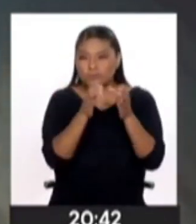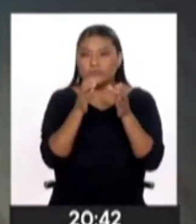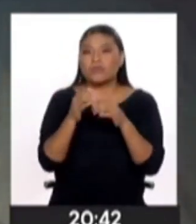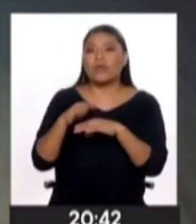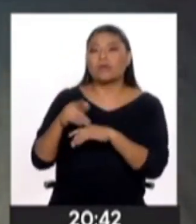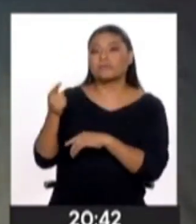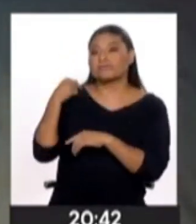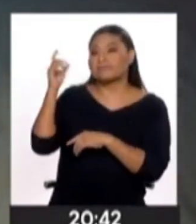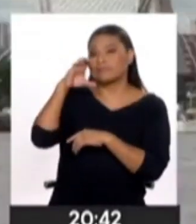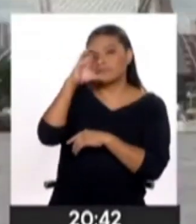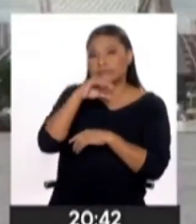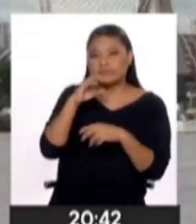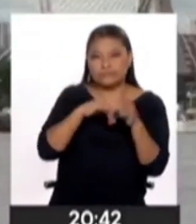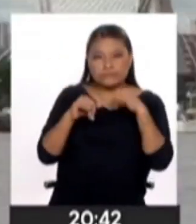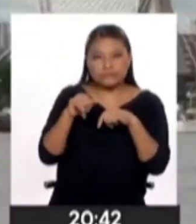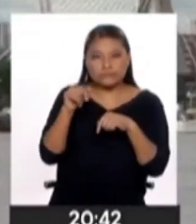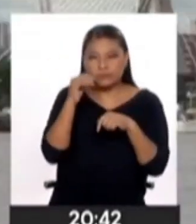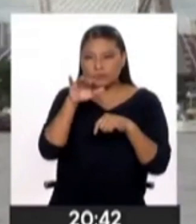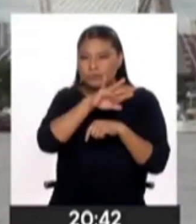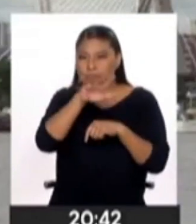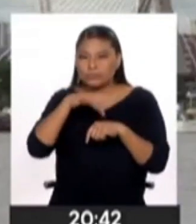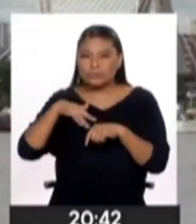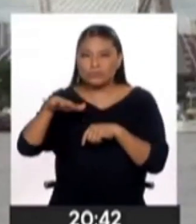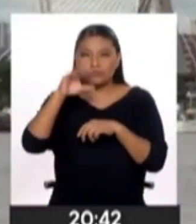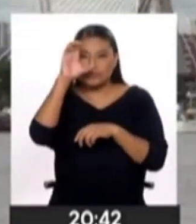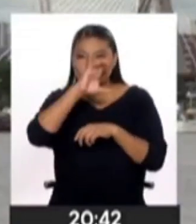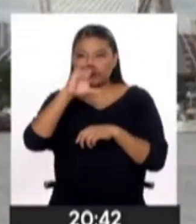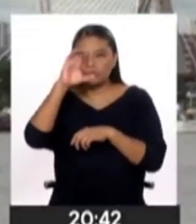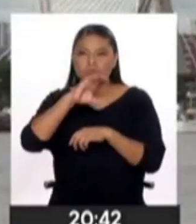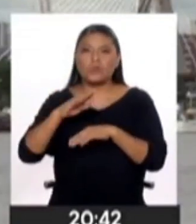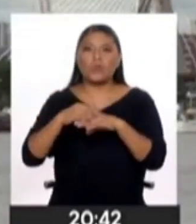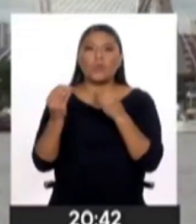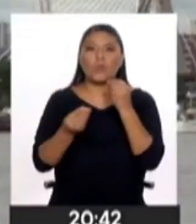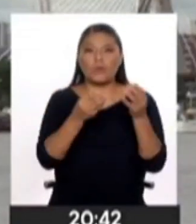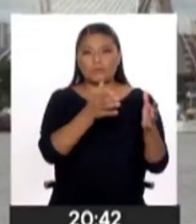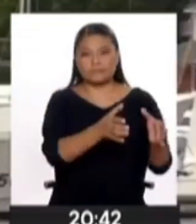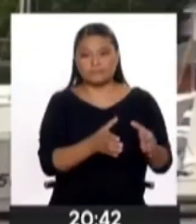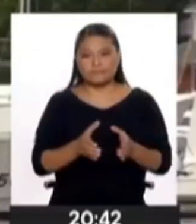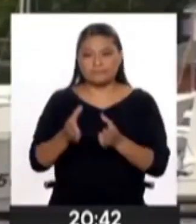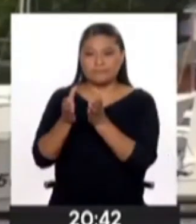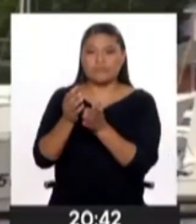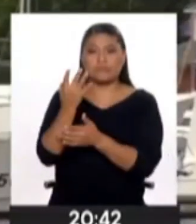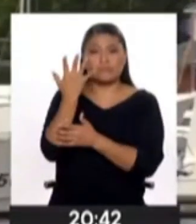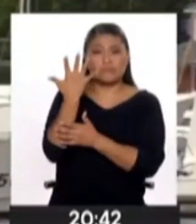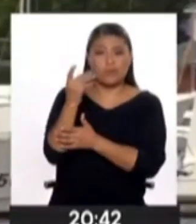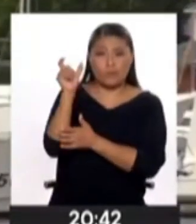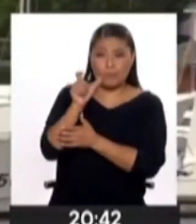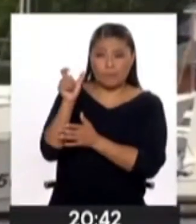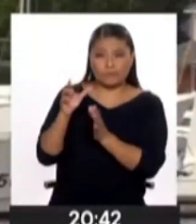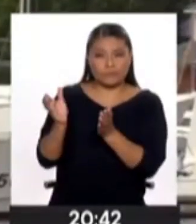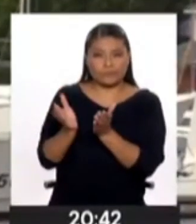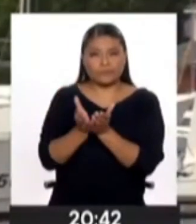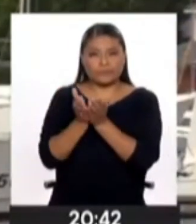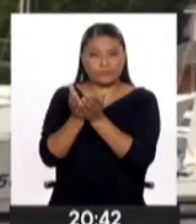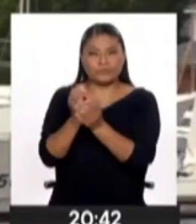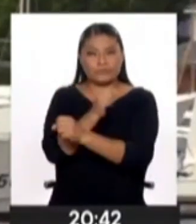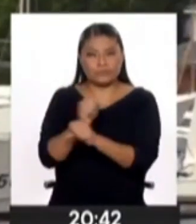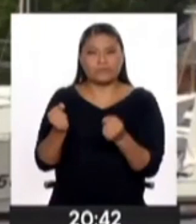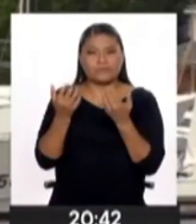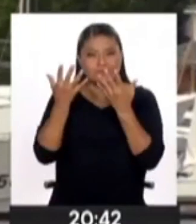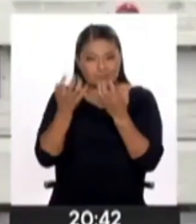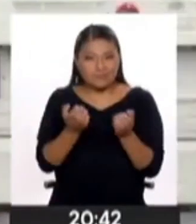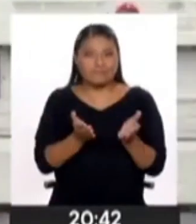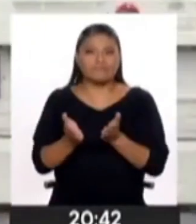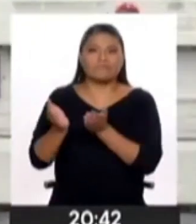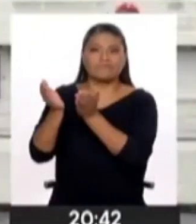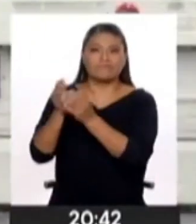que pretenden explorar y movilizar todas las opciones posibles para traer de regreso a la tripulación a salvo. Claro,